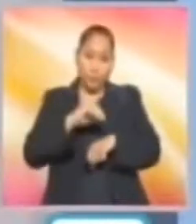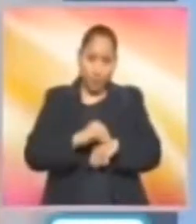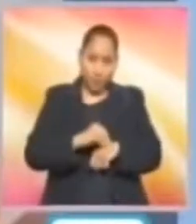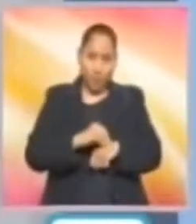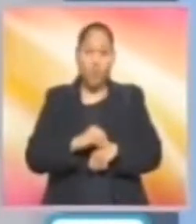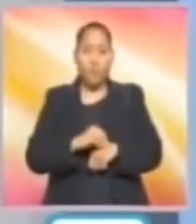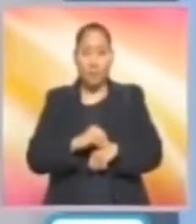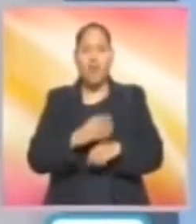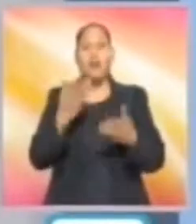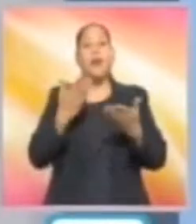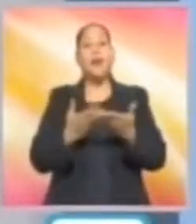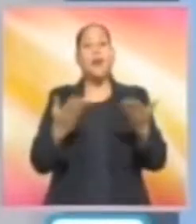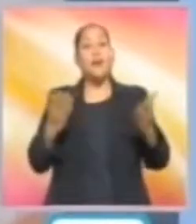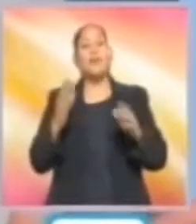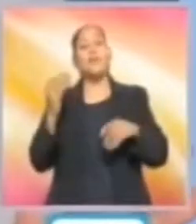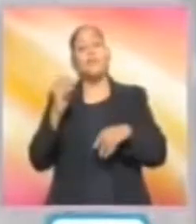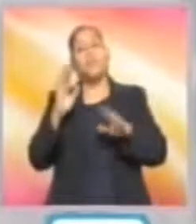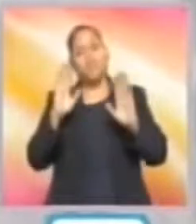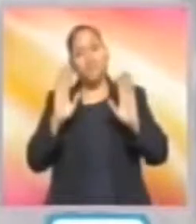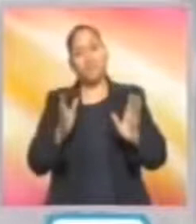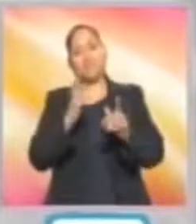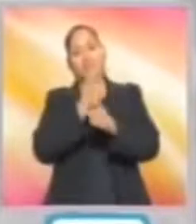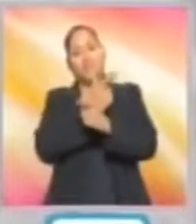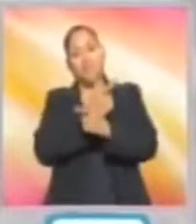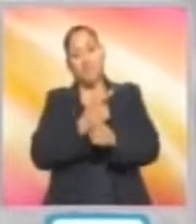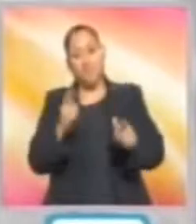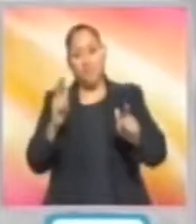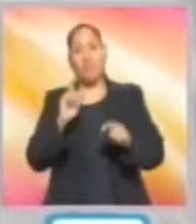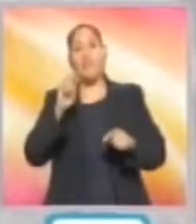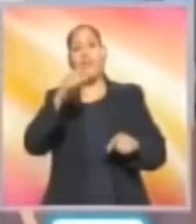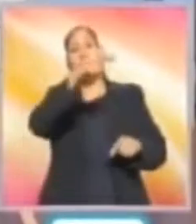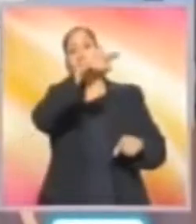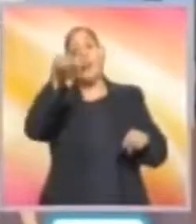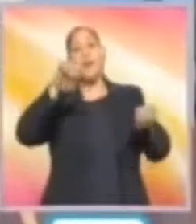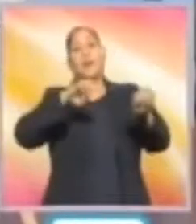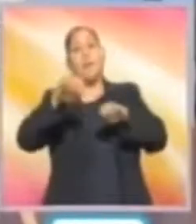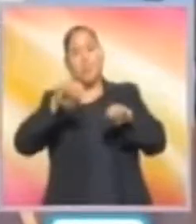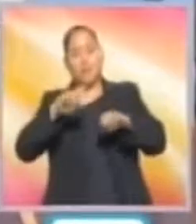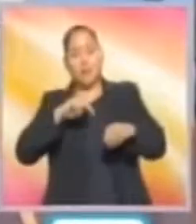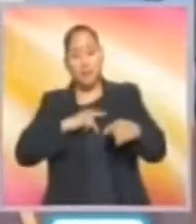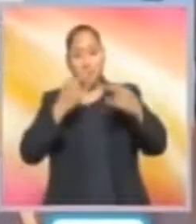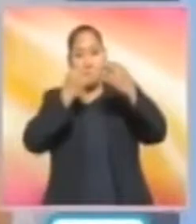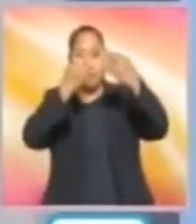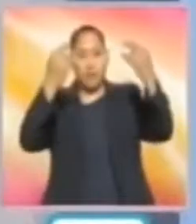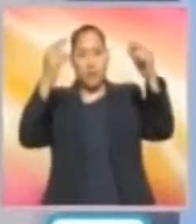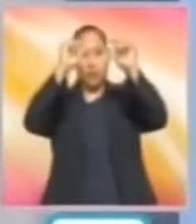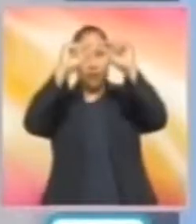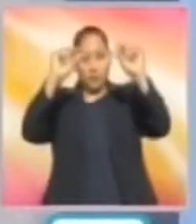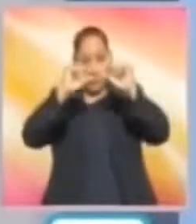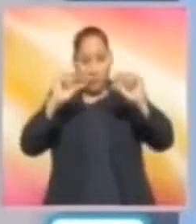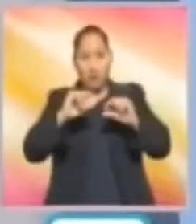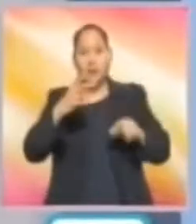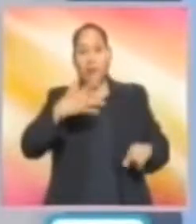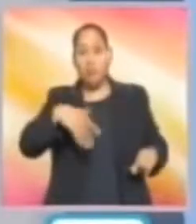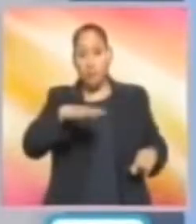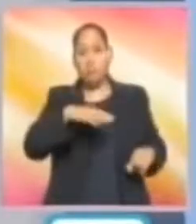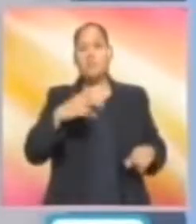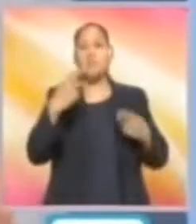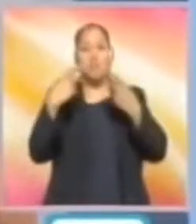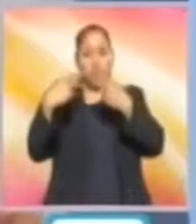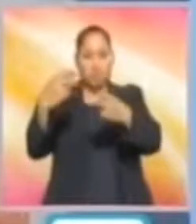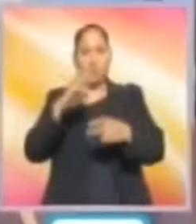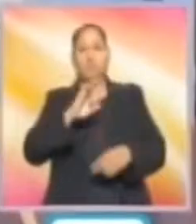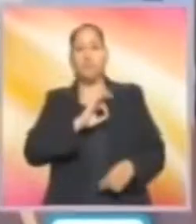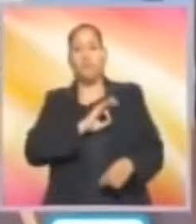se venía haciendo, pero de manera libre, de tal forma que las empresas pueden compartir tu historial de búsqueda, el listado de las aplicaciones